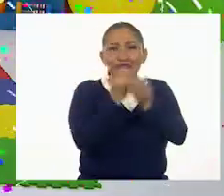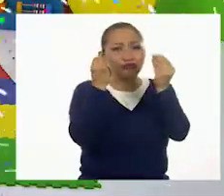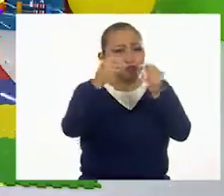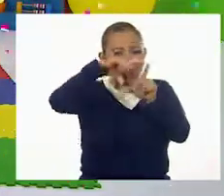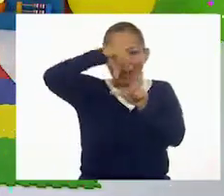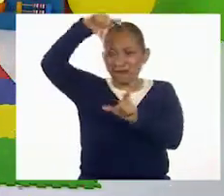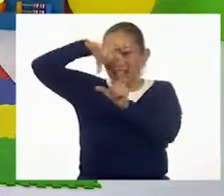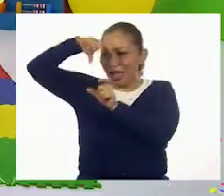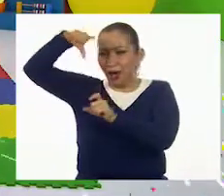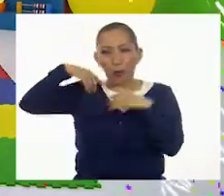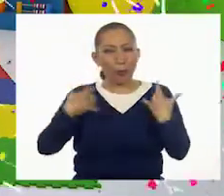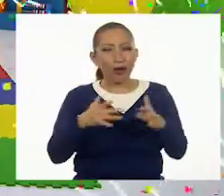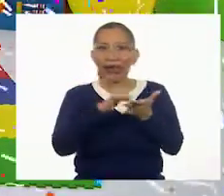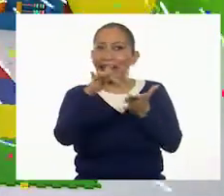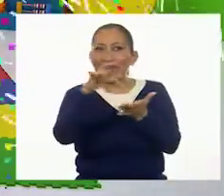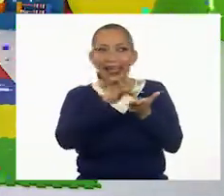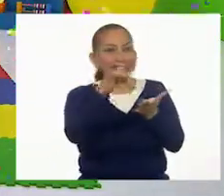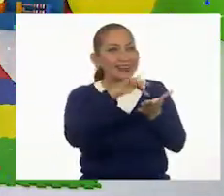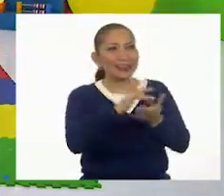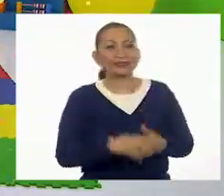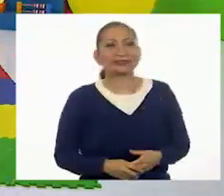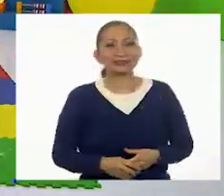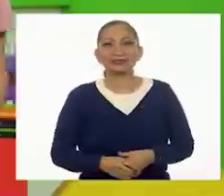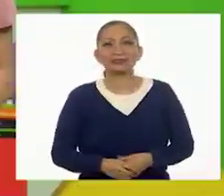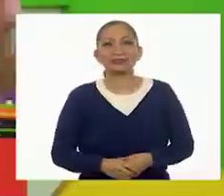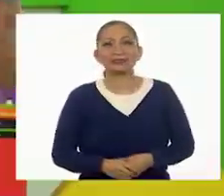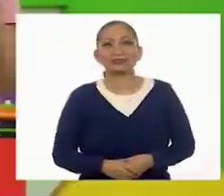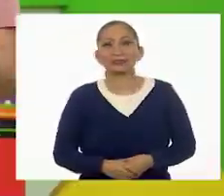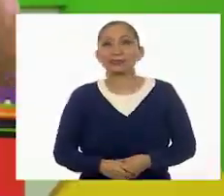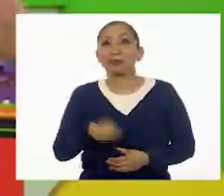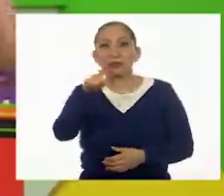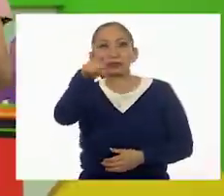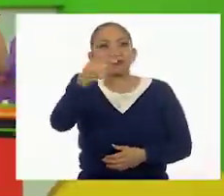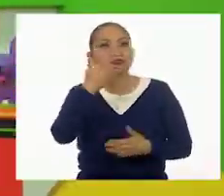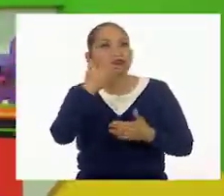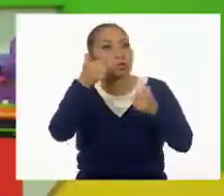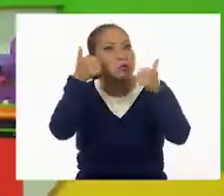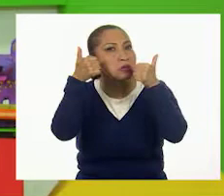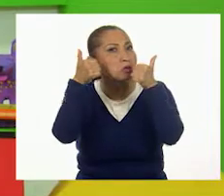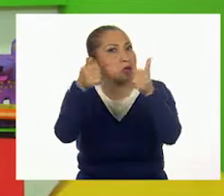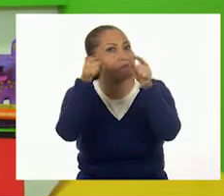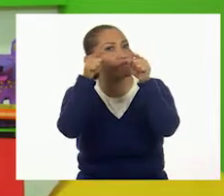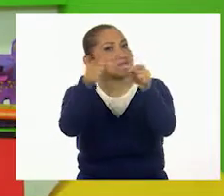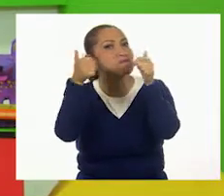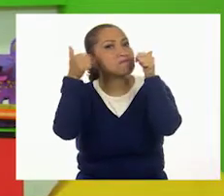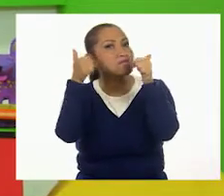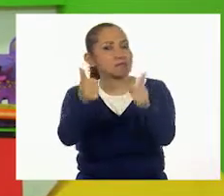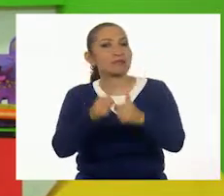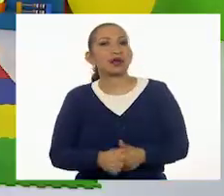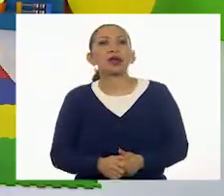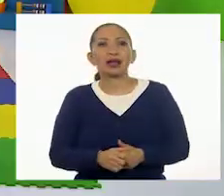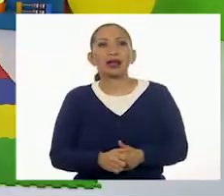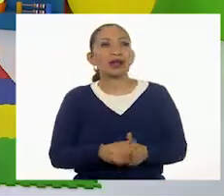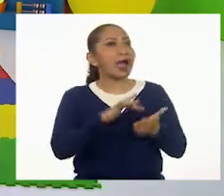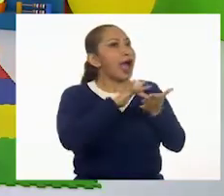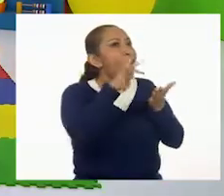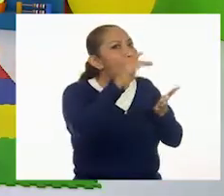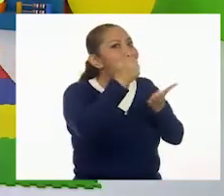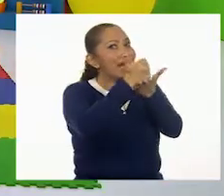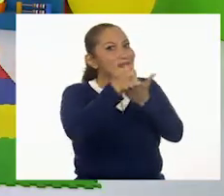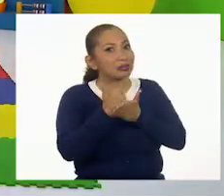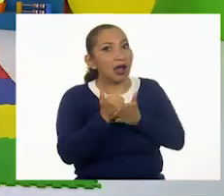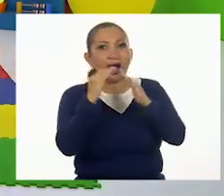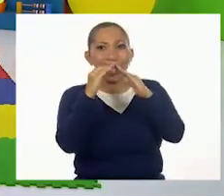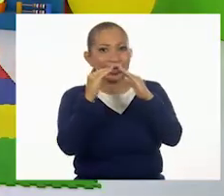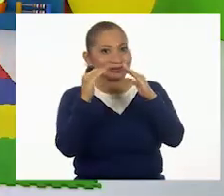muchas fichas! ¡Gracias! Sí. Lo hicieron muy, muy bien. Gracias por ayudarme